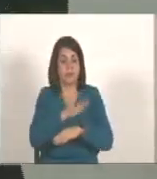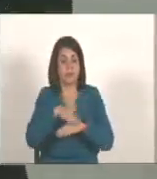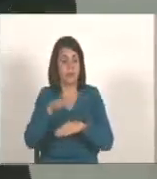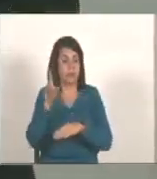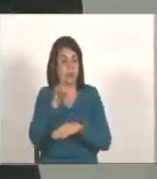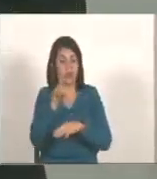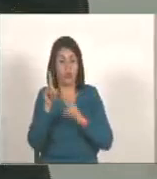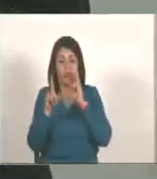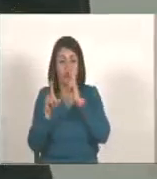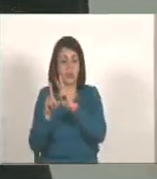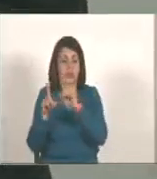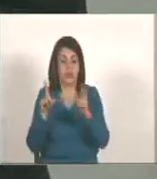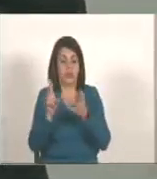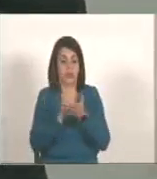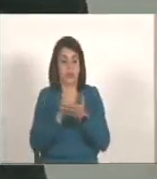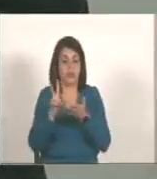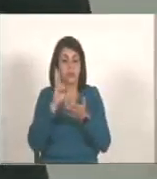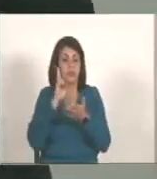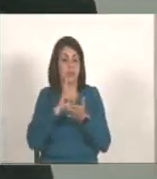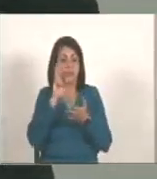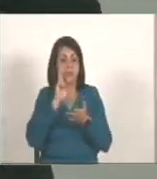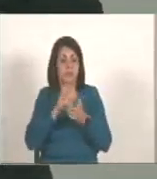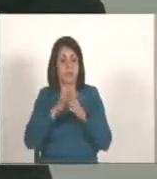no viciados de nulidad.